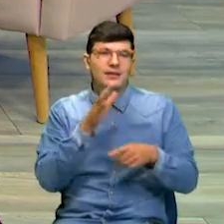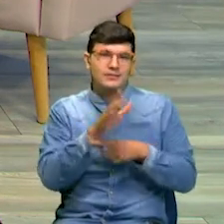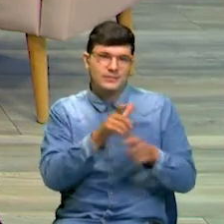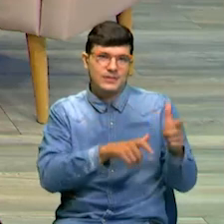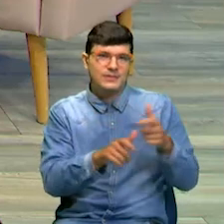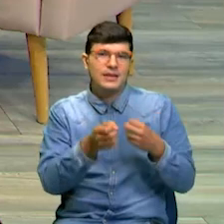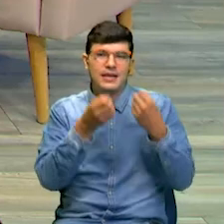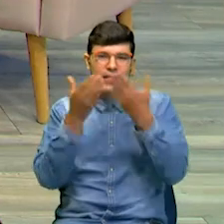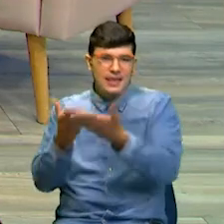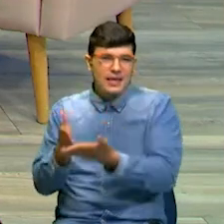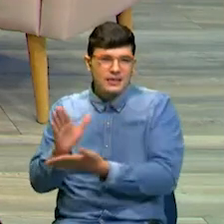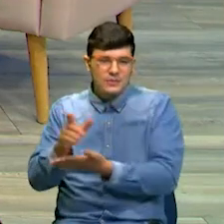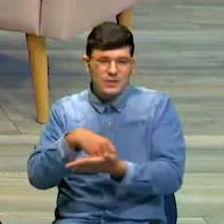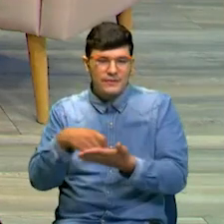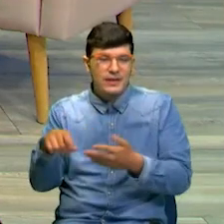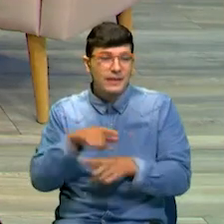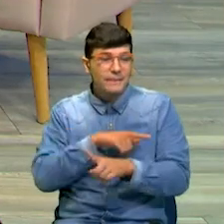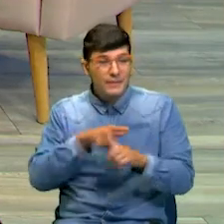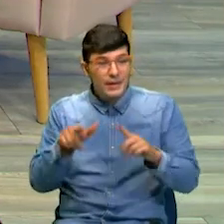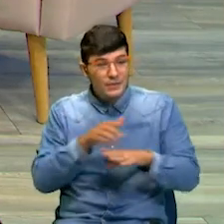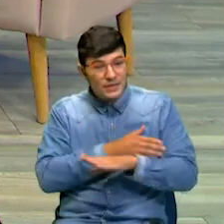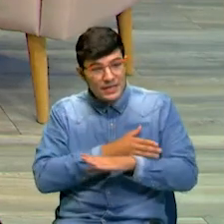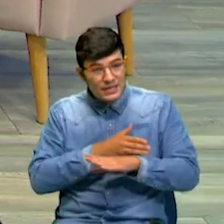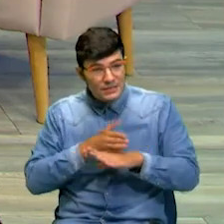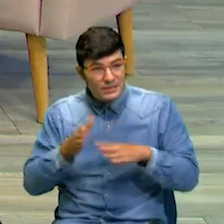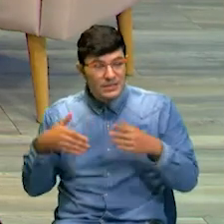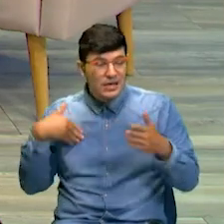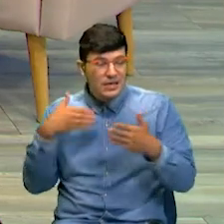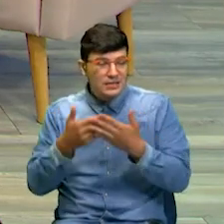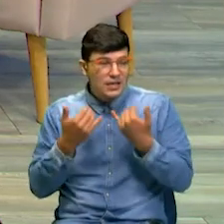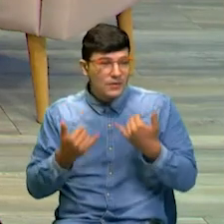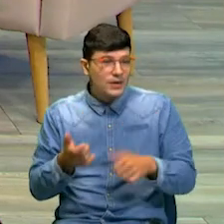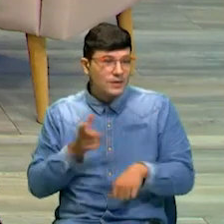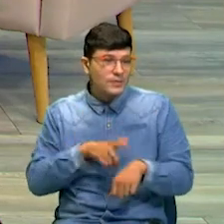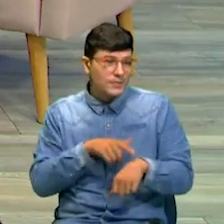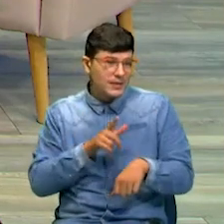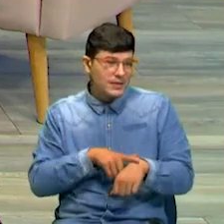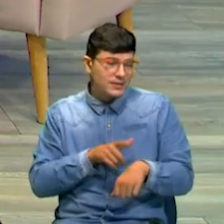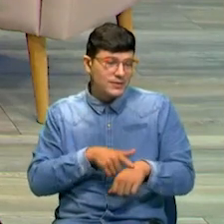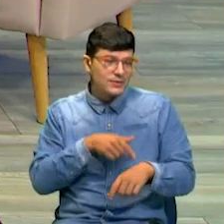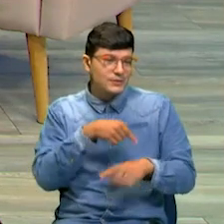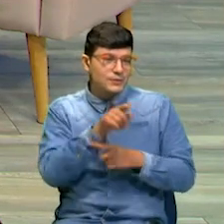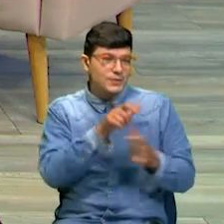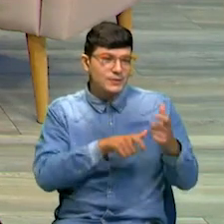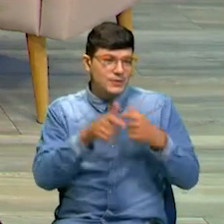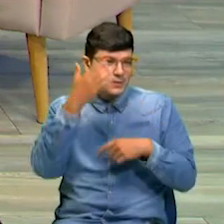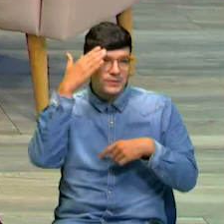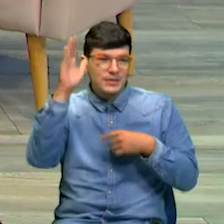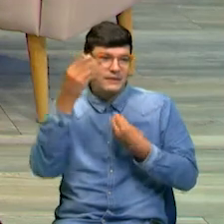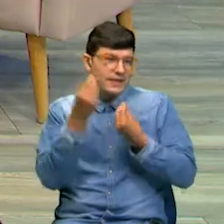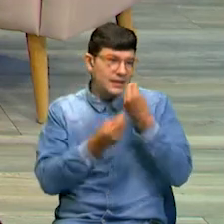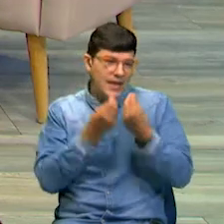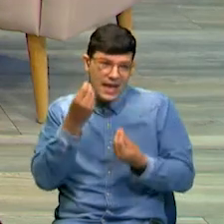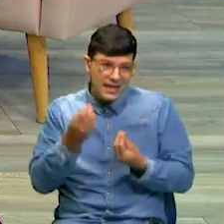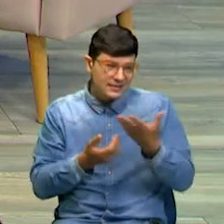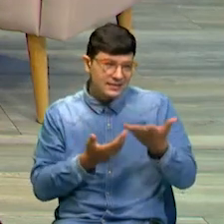firma. Resulta que en este momento ellos no saben qué hacer,